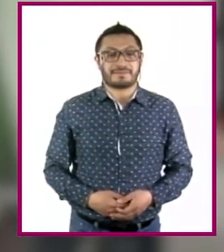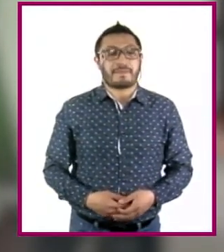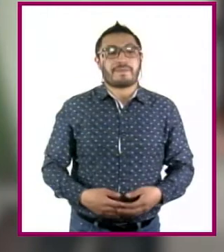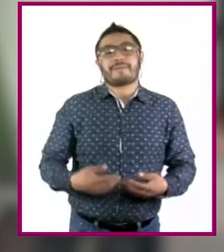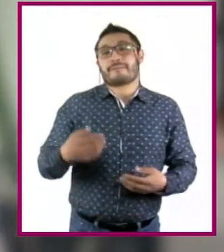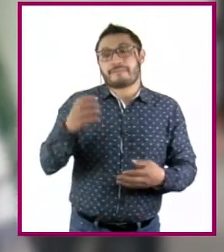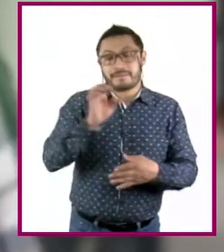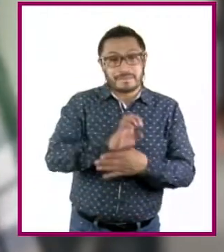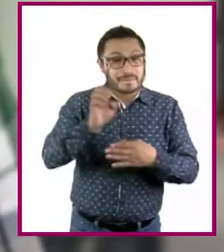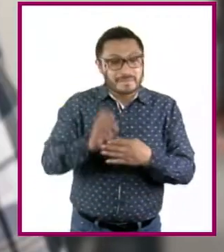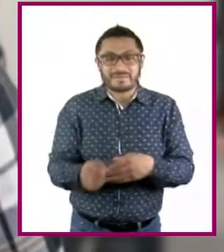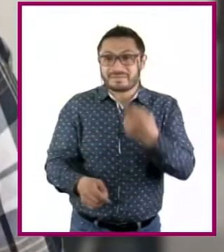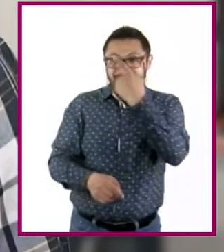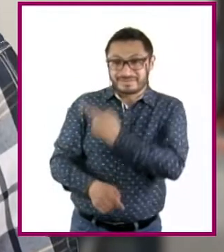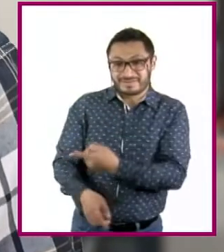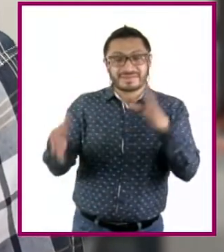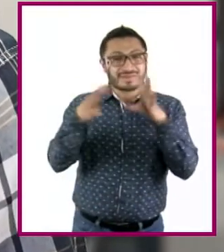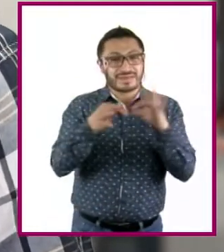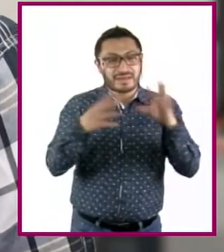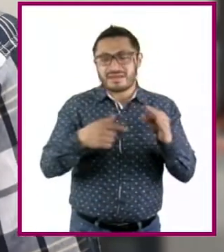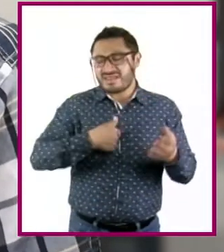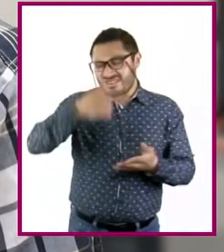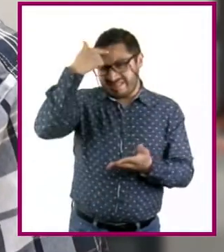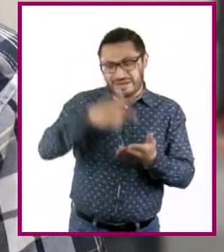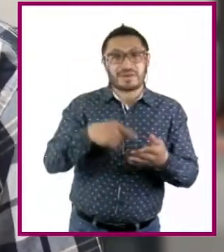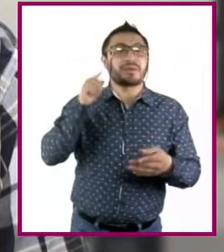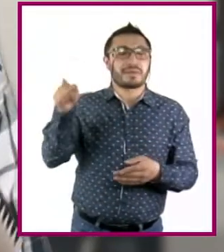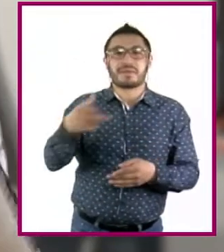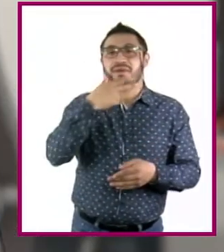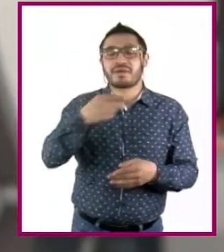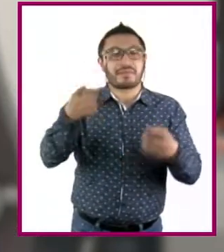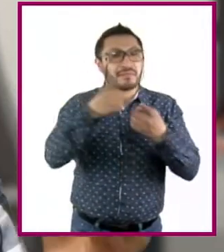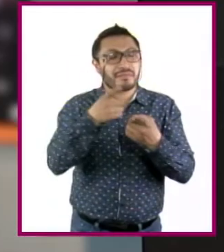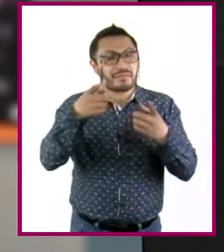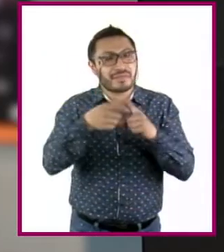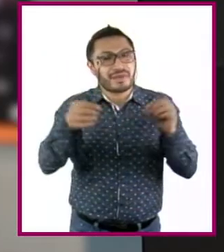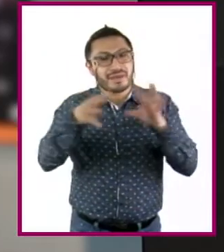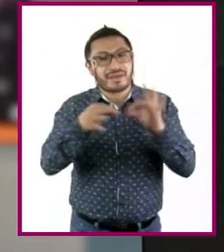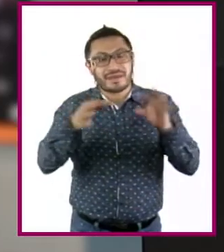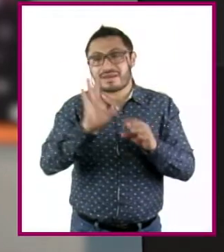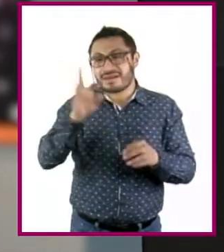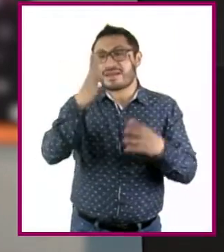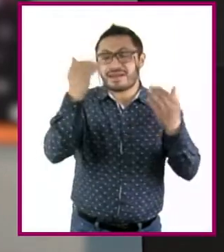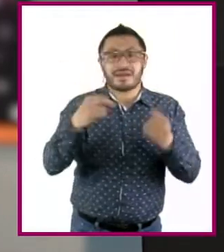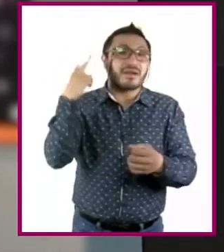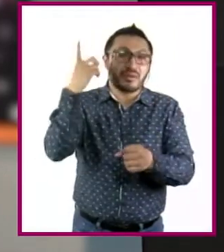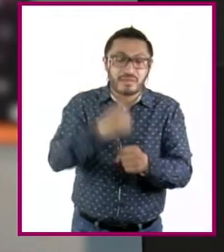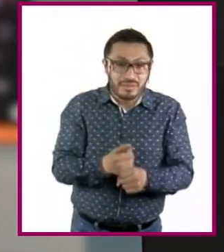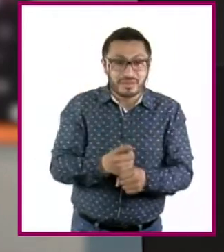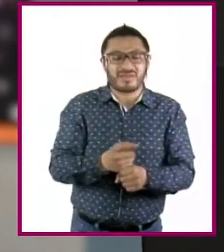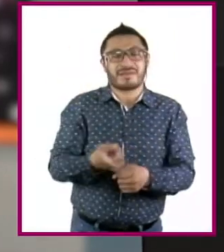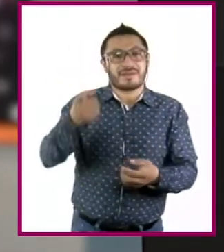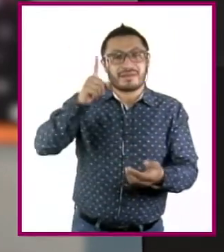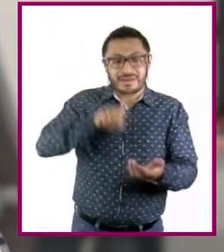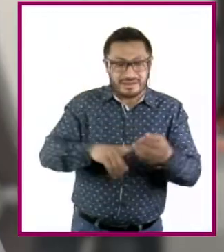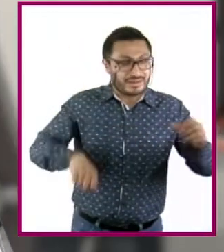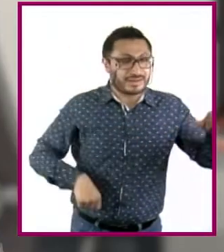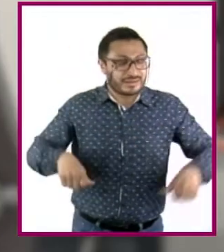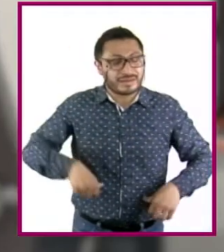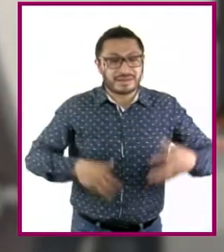acciones. Supongo que, siguiendo lo que dice Schopenhauer, si no hay voluntad detrás de la ejecución de las acciones,